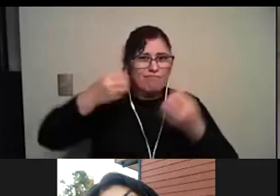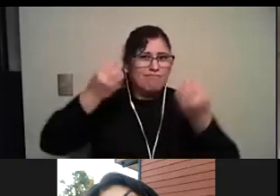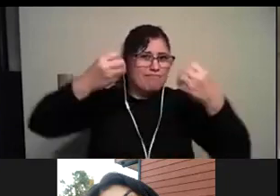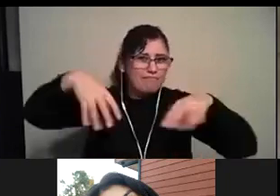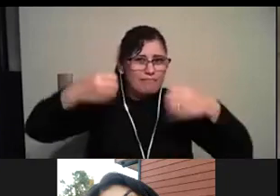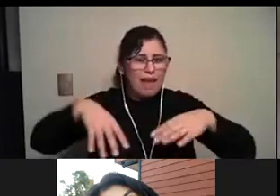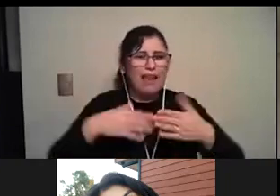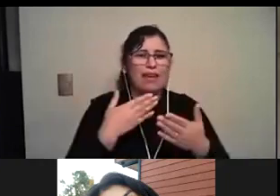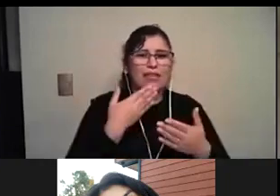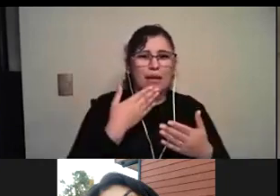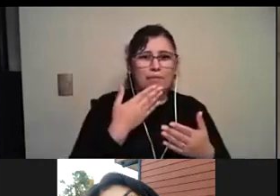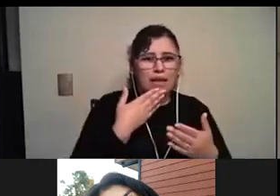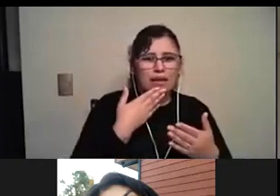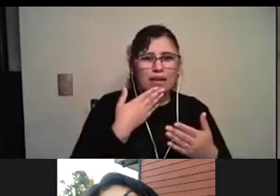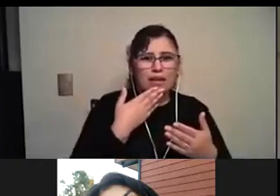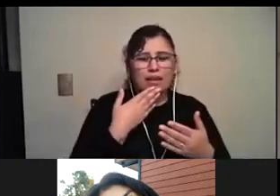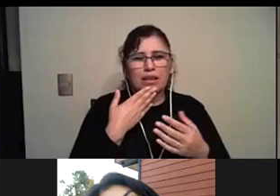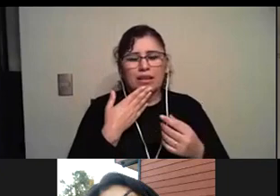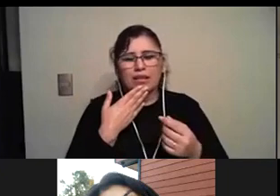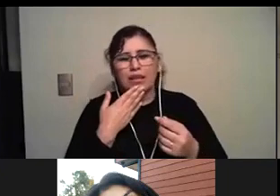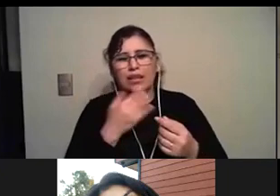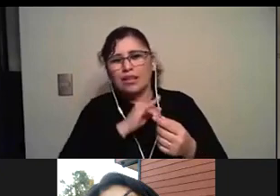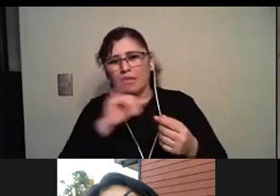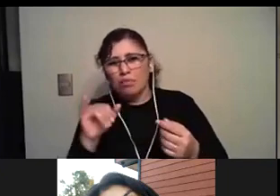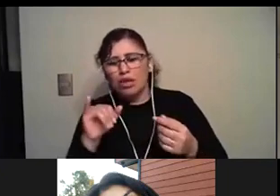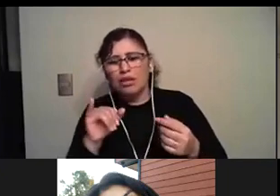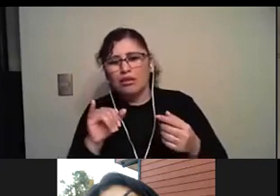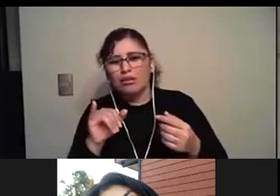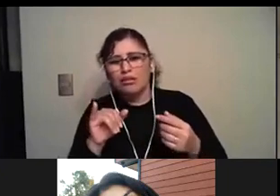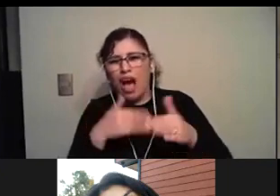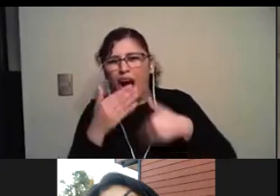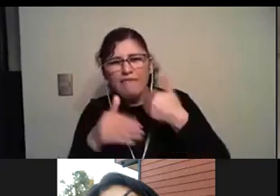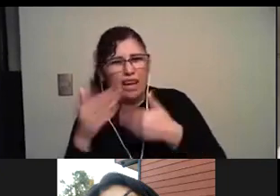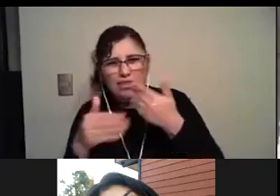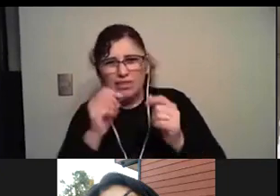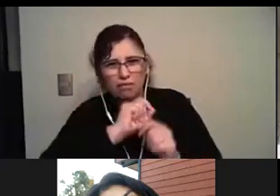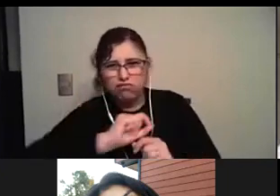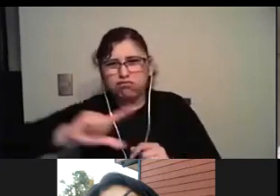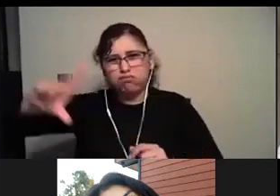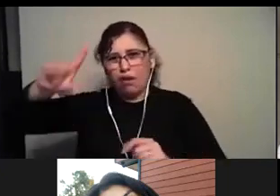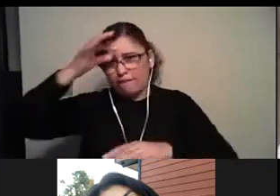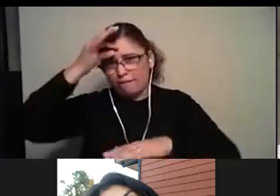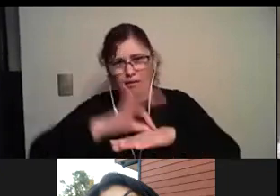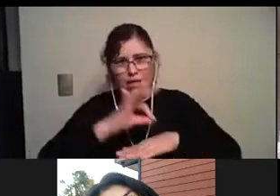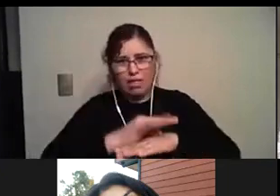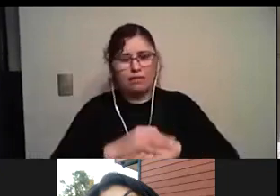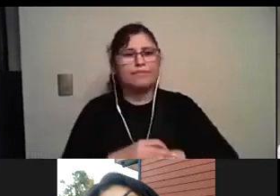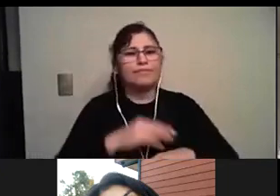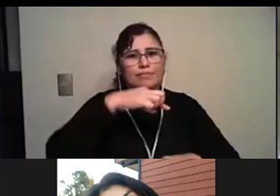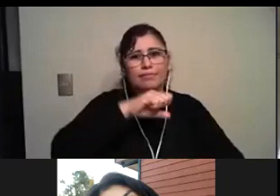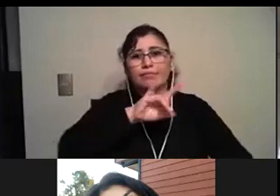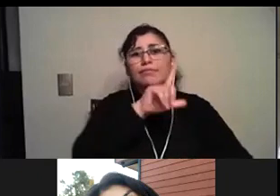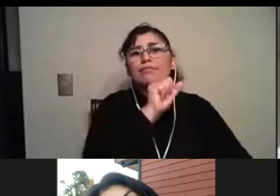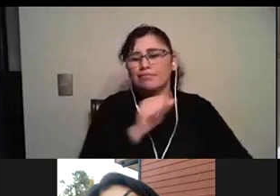y Hay después como ya una en las atrofia etapas más, oh, perdón, Sí, como sí, en la, correcto, Paula. Ujú,